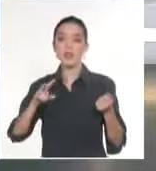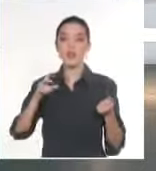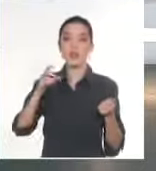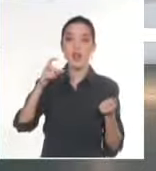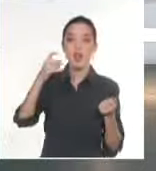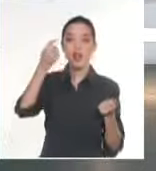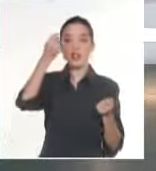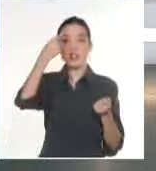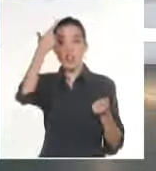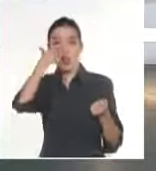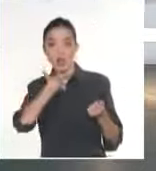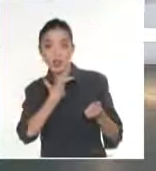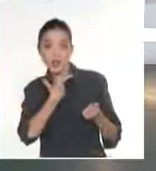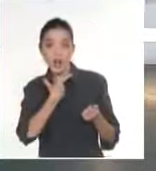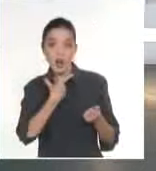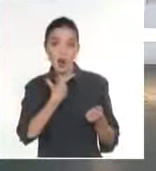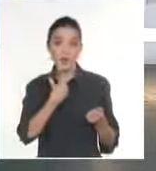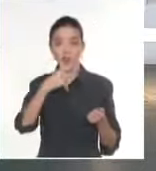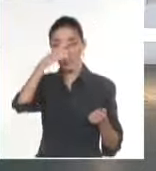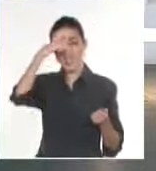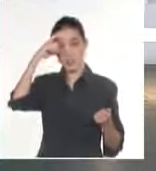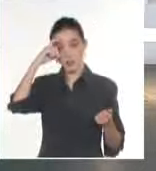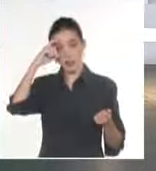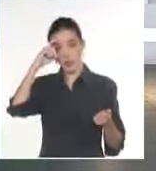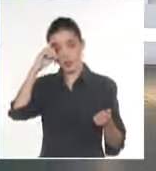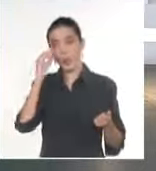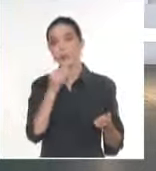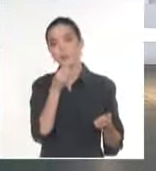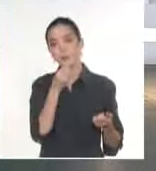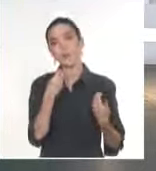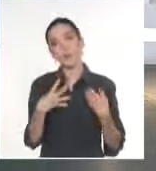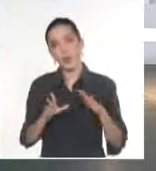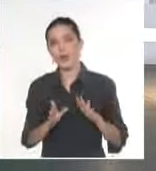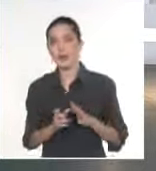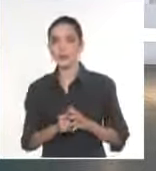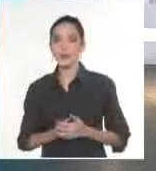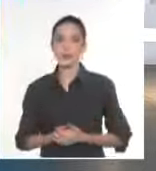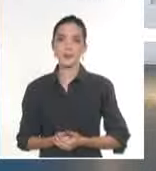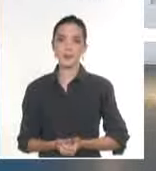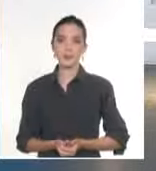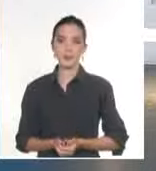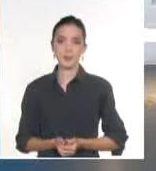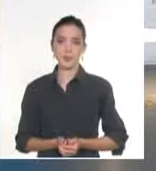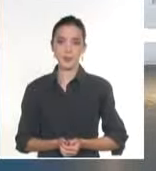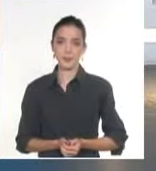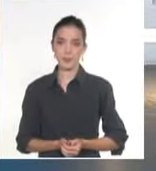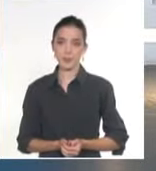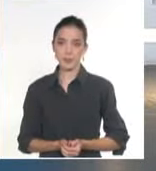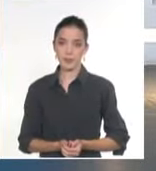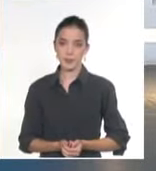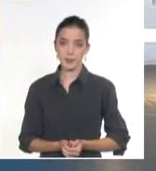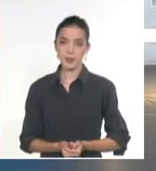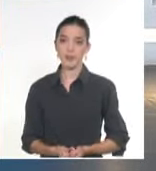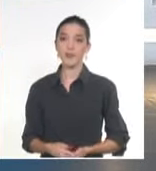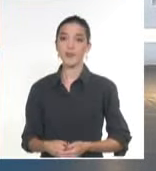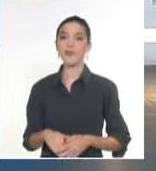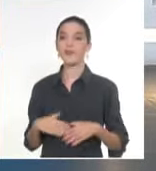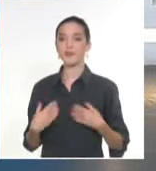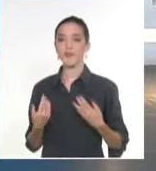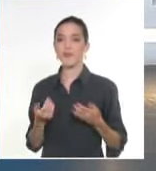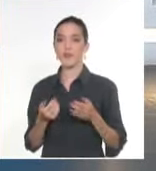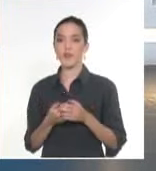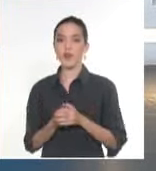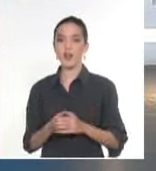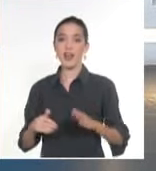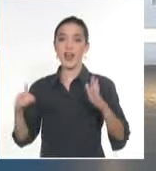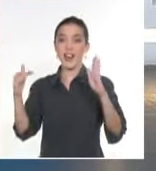algún chubasco, alguna tormenta eléctrica, pero que en la tarde, producto del calentamiento del día, estas van a incrementarse y extenderse en gran parte del país, sobre todo las provincias desde La